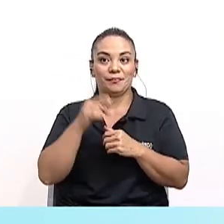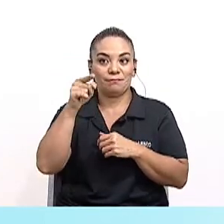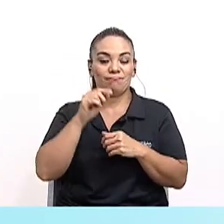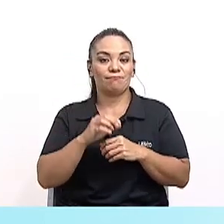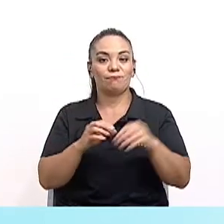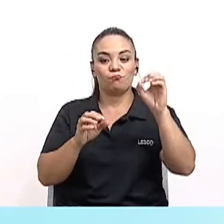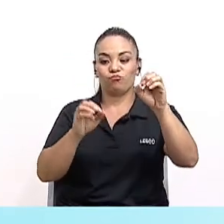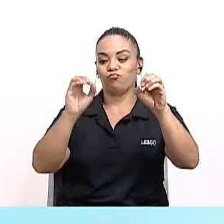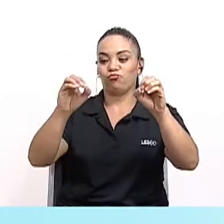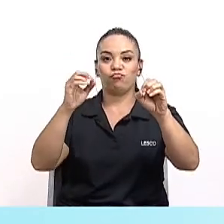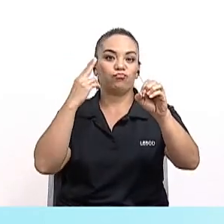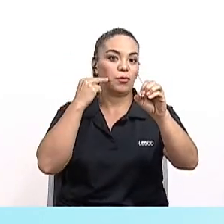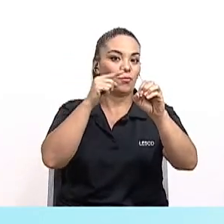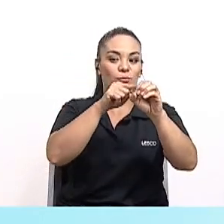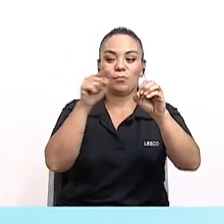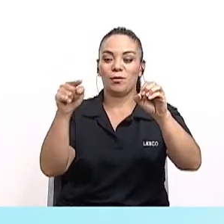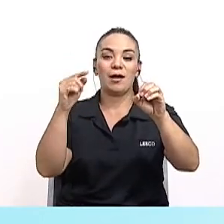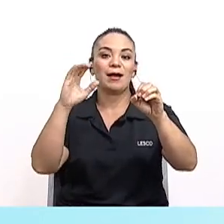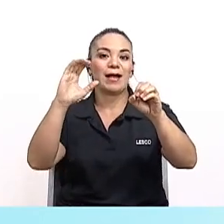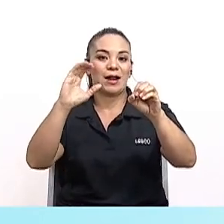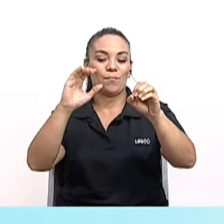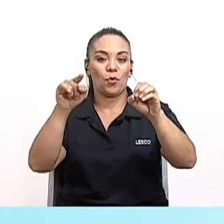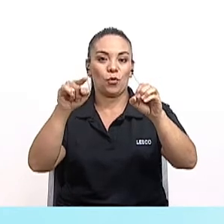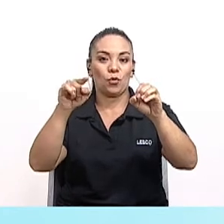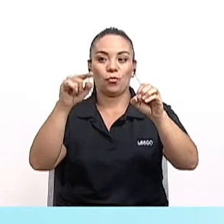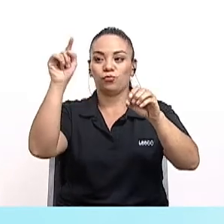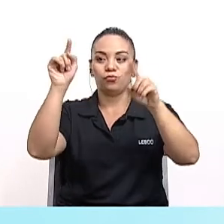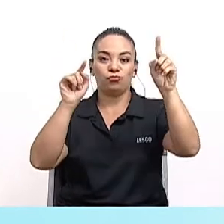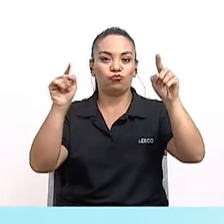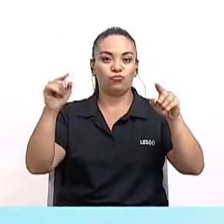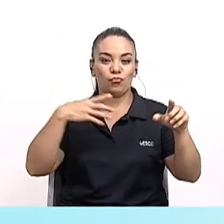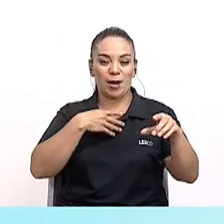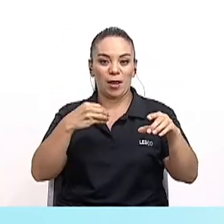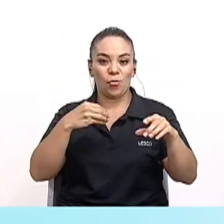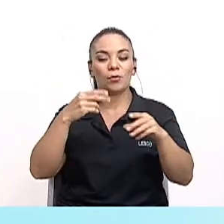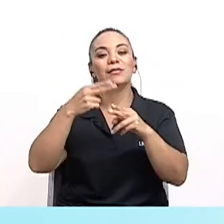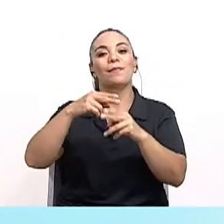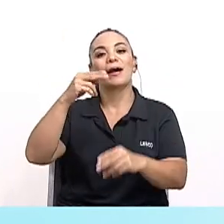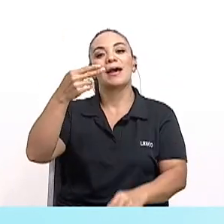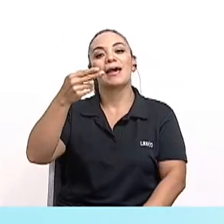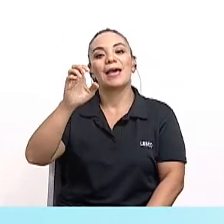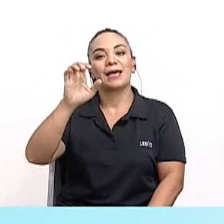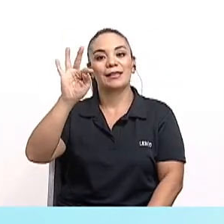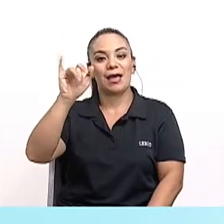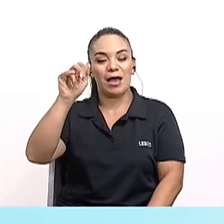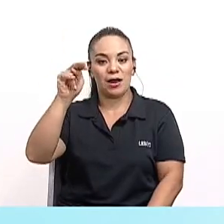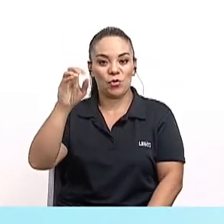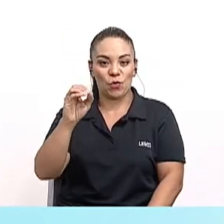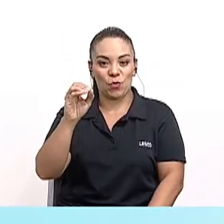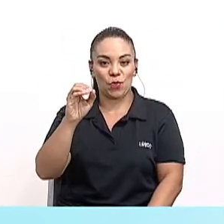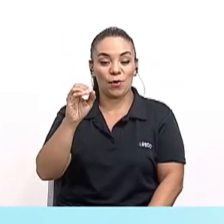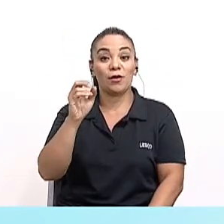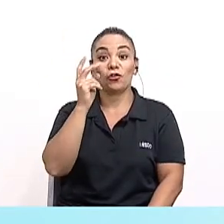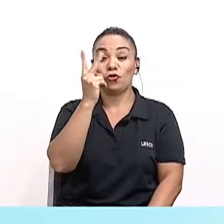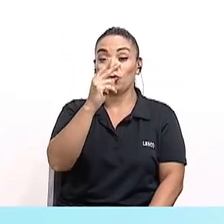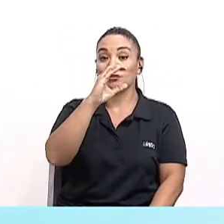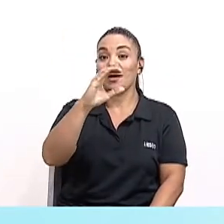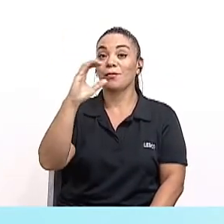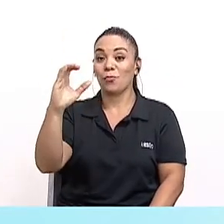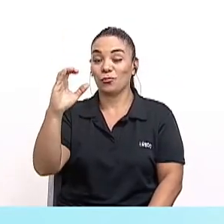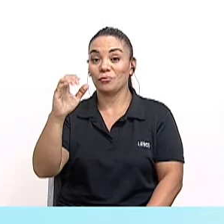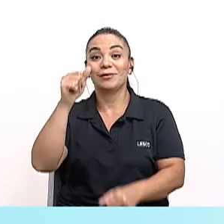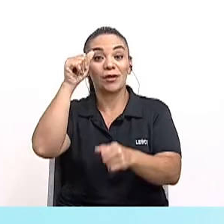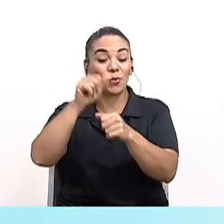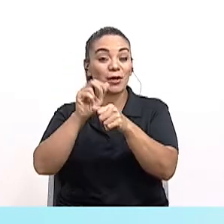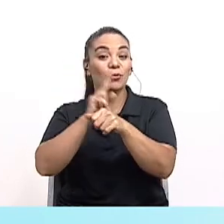geométricamente la molécula del etano. ¿Por qué etano? Porque tiene 2 carbonos. Y dije que con 2 carbonos uso la raíz et. Y